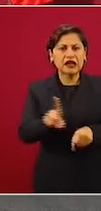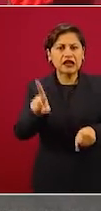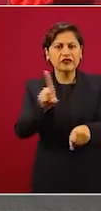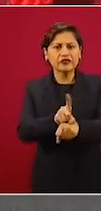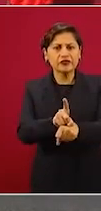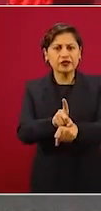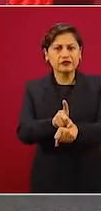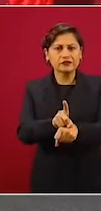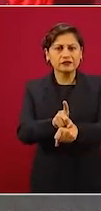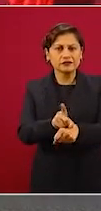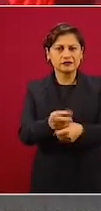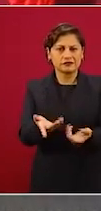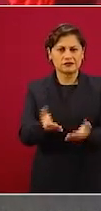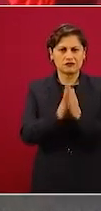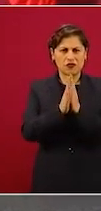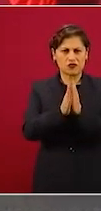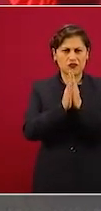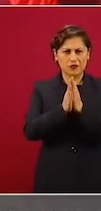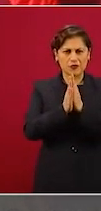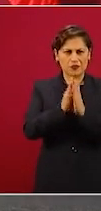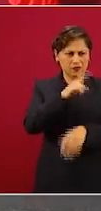conciencia de eso